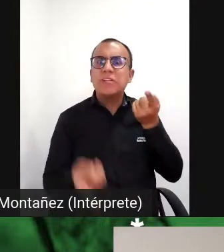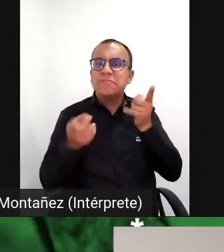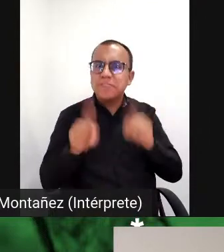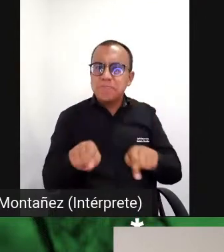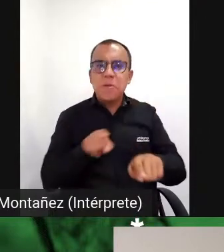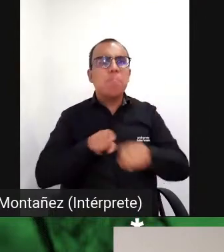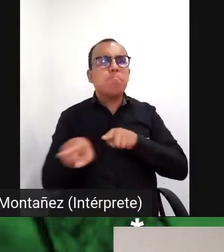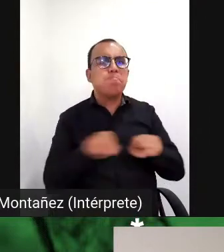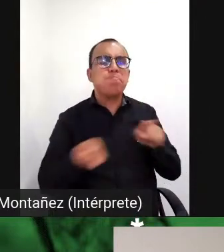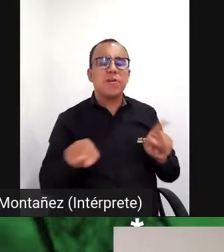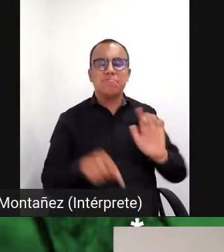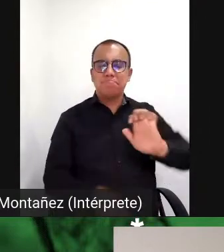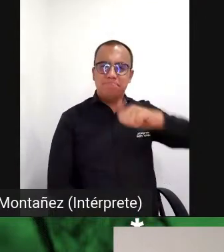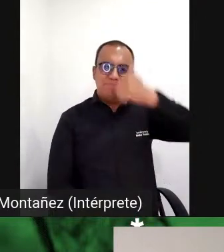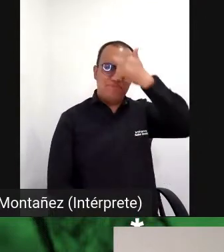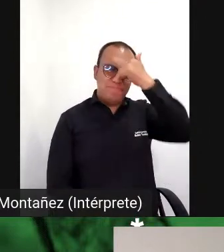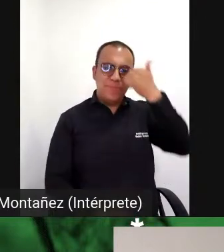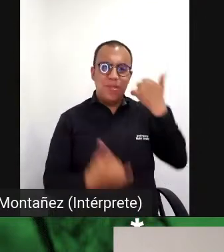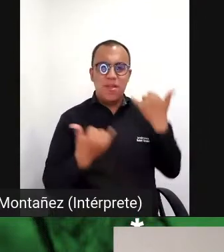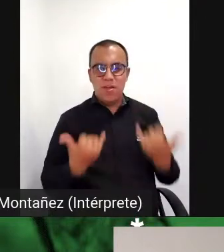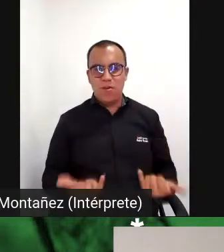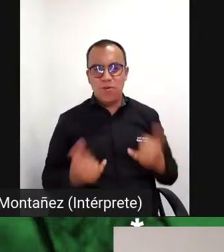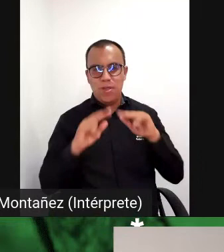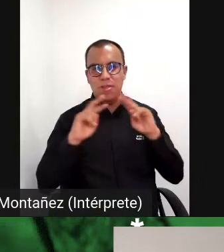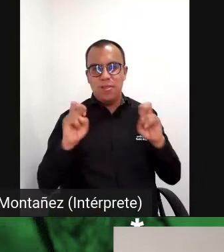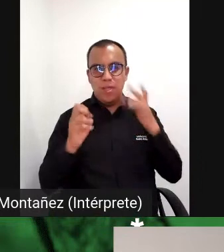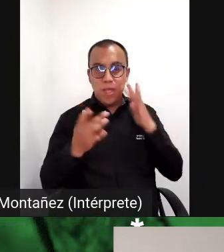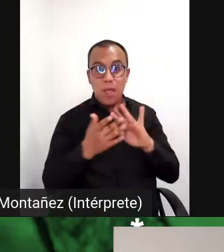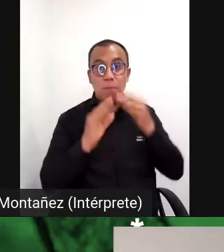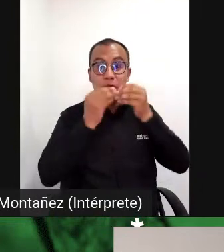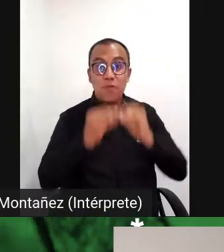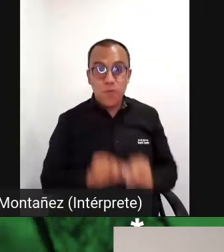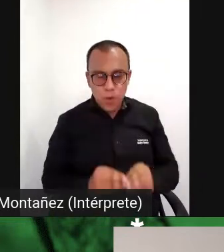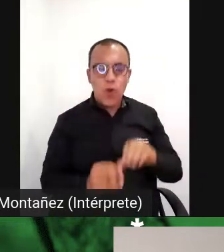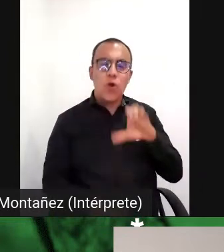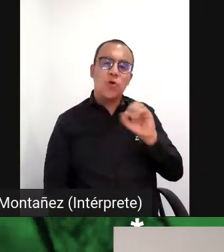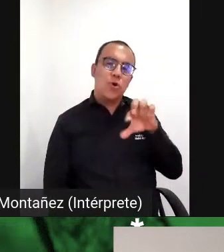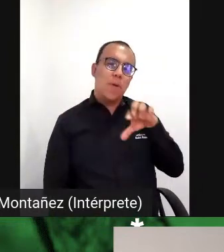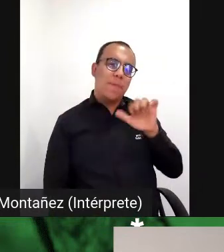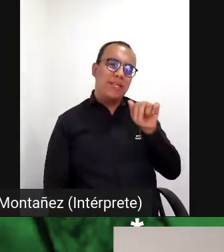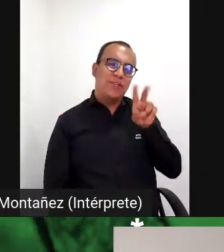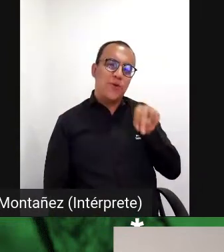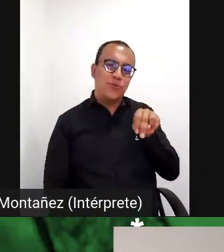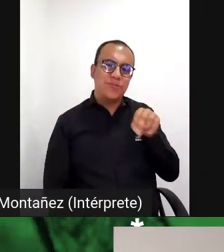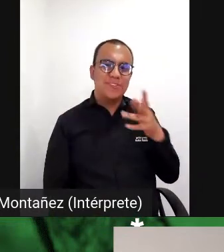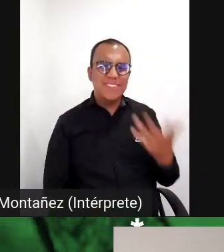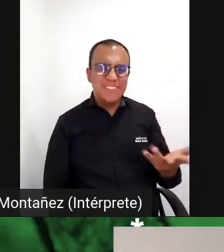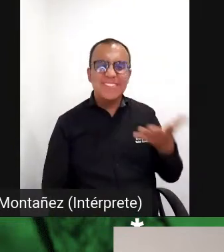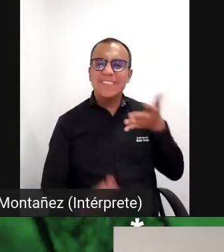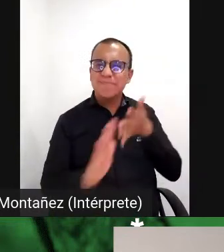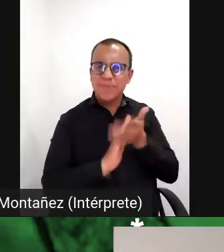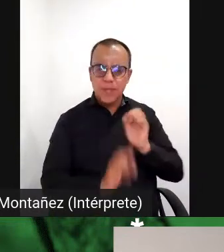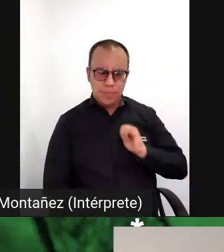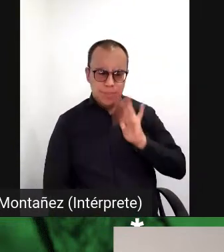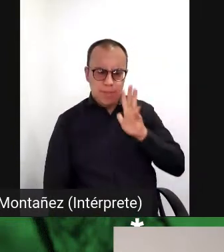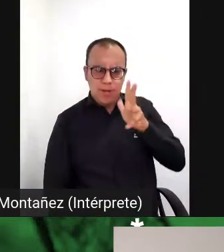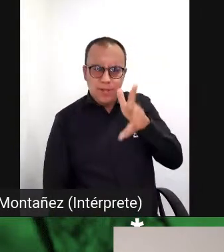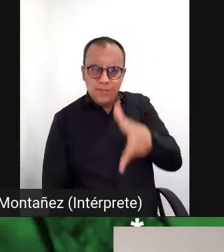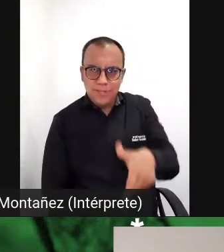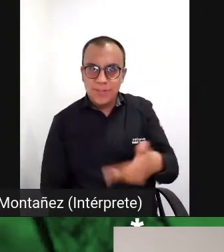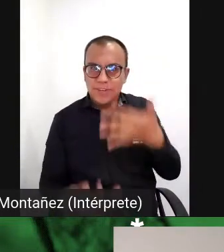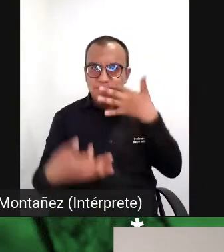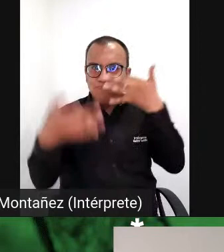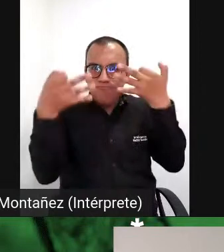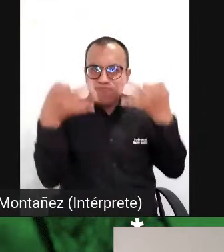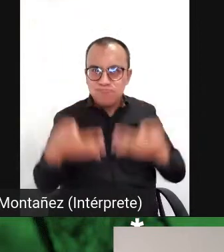de particularidades como lo que acabamos de leer del copetón, de cosas, de cómo se puede describir una cosa científica de una manera